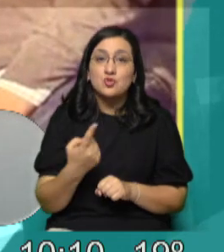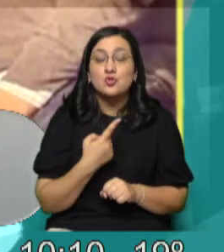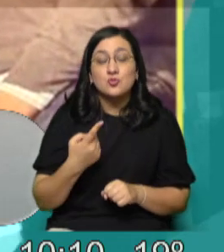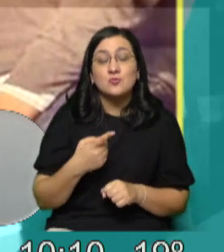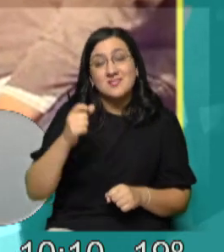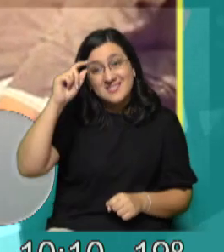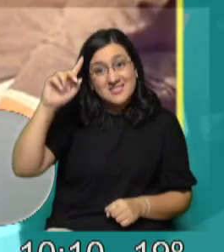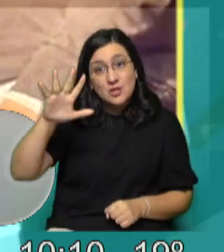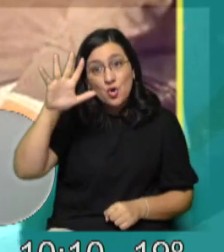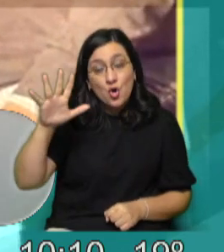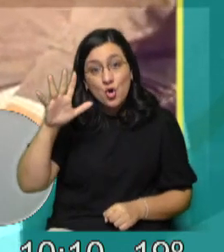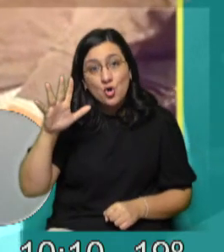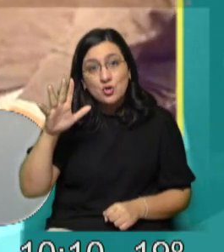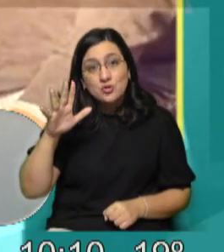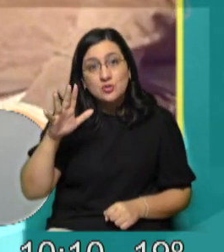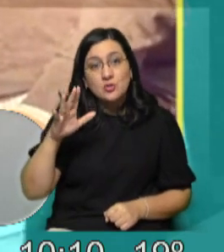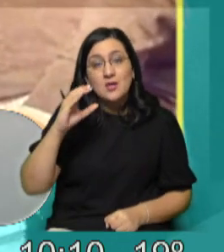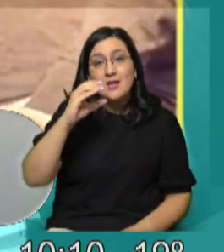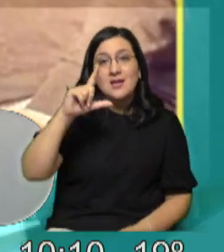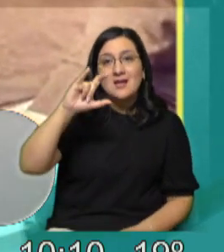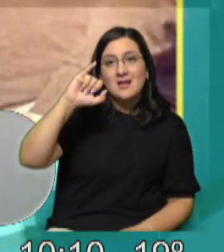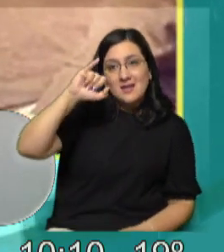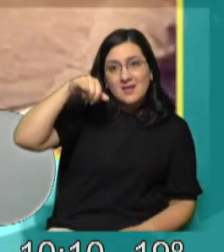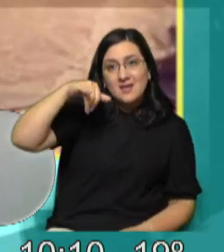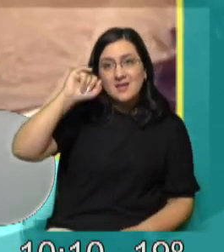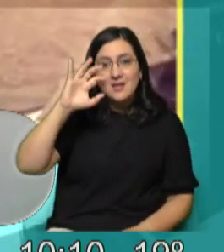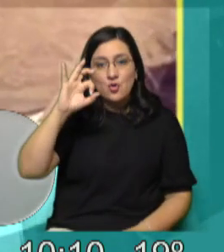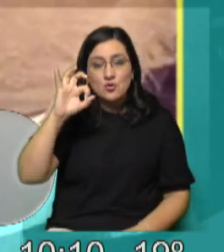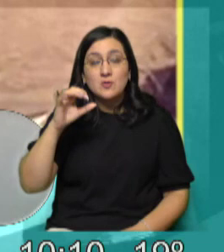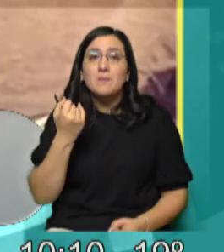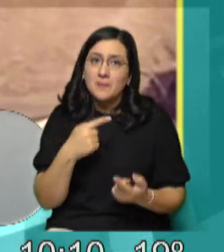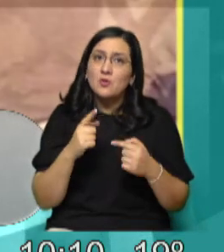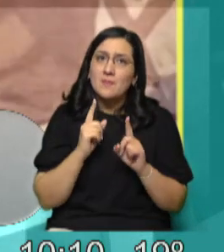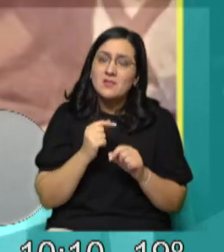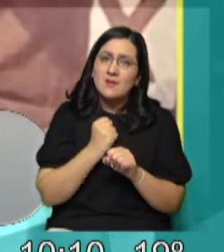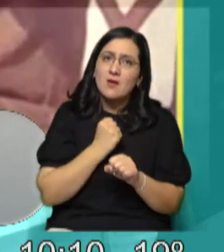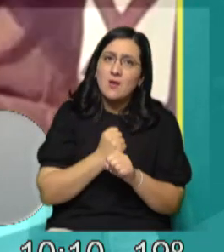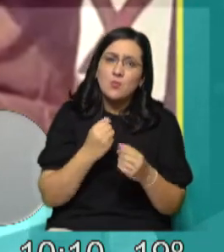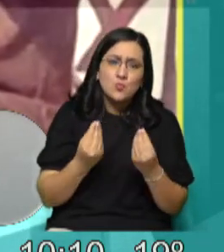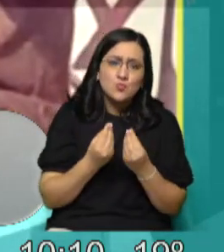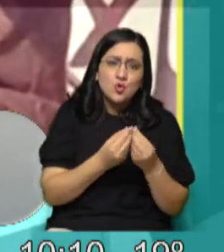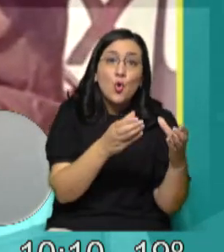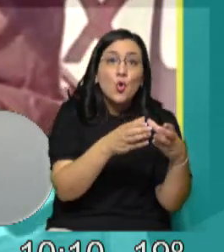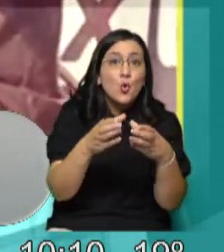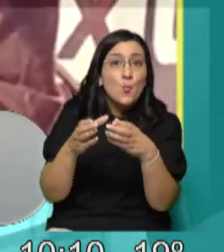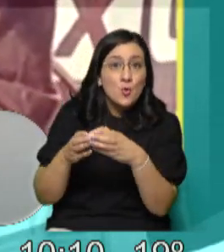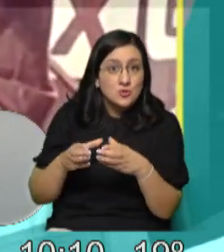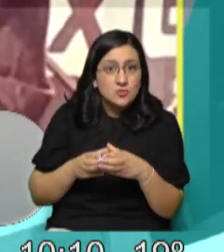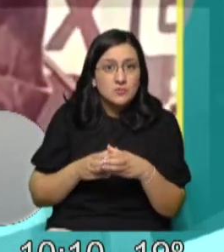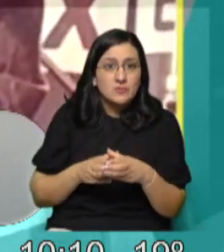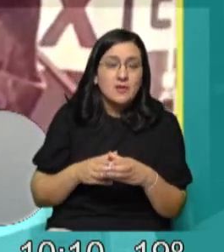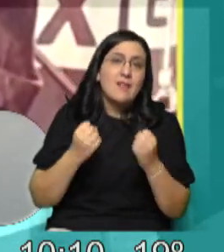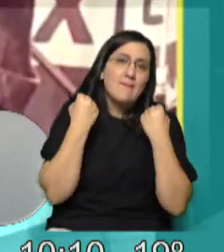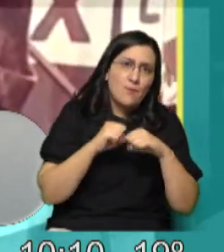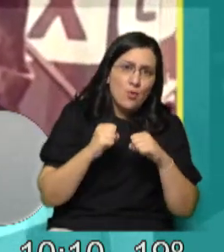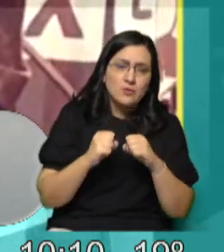clínicos básicamente, pero hemos trabajado muchísimo con grupos en el ámbito deportivo, en el ámbito laboral, en el ámbito educativo. Y lo que